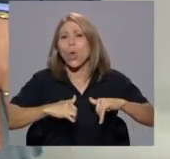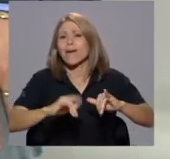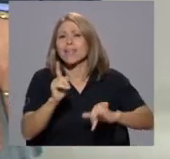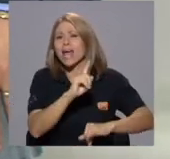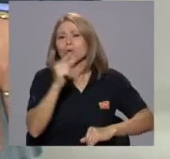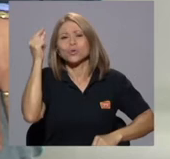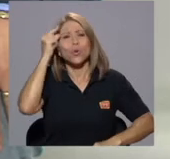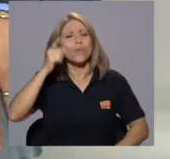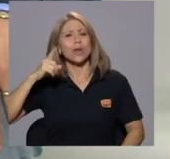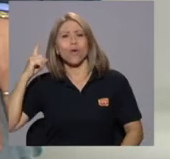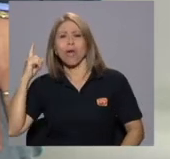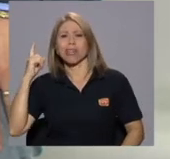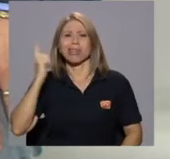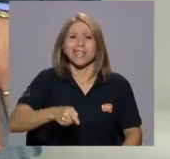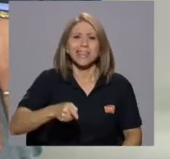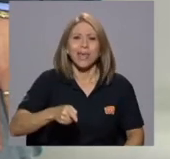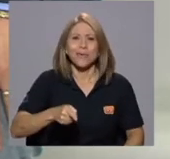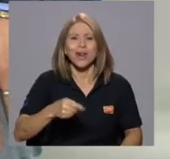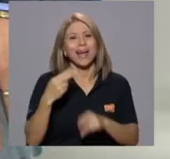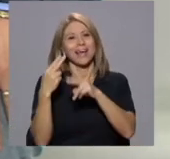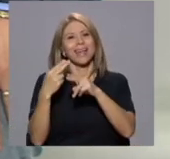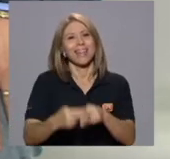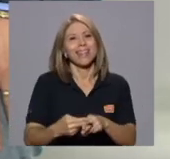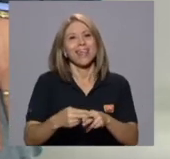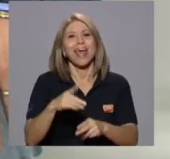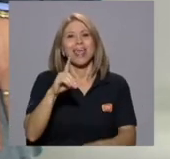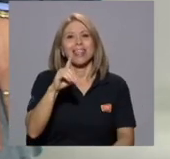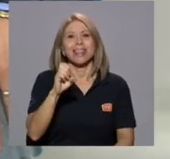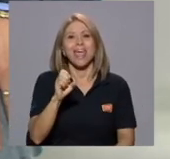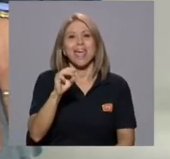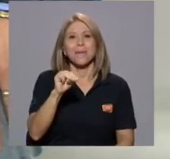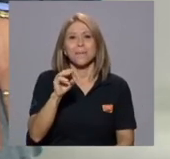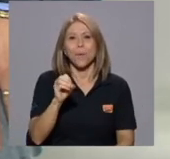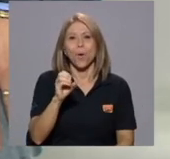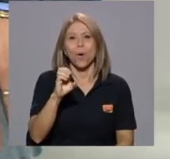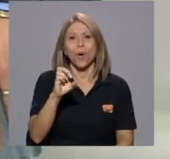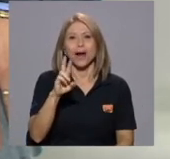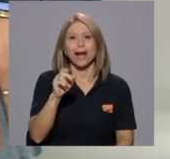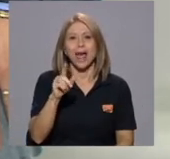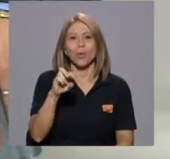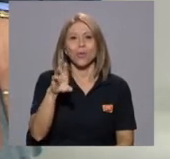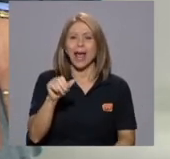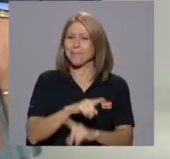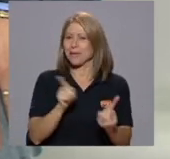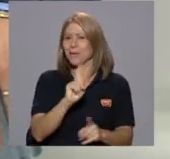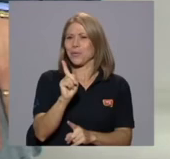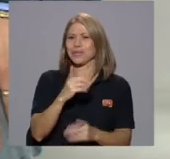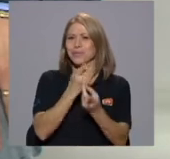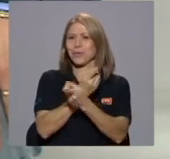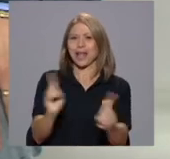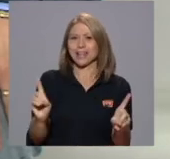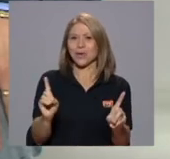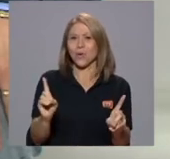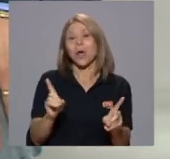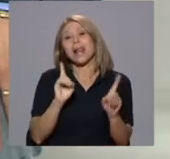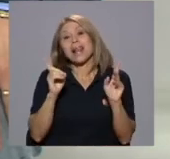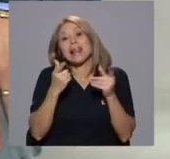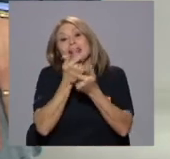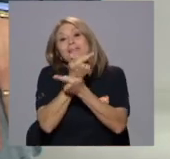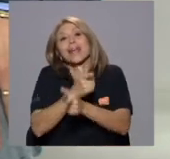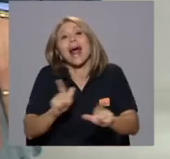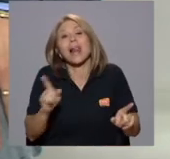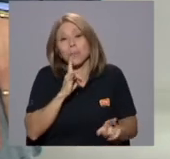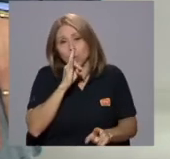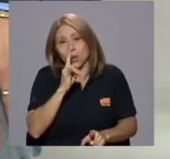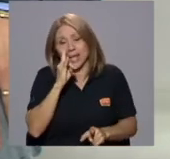una democradura, decía él, pero evidentemente no es un régimen democrático, liberal burgués, para ponerlo en términos de lo que conocemos